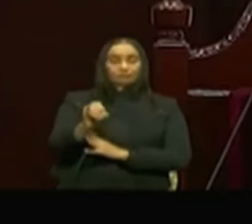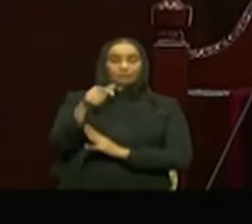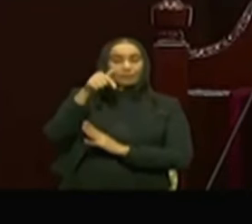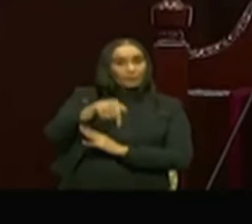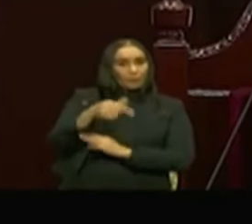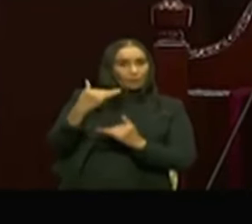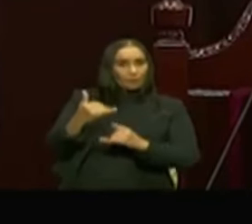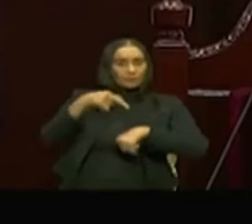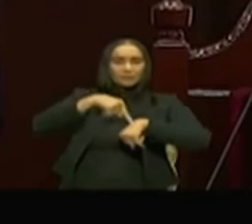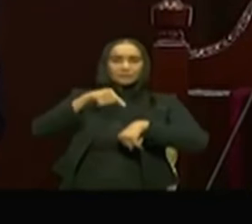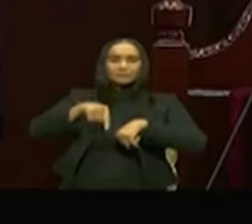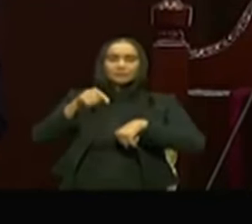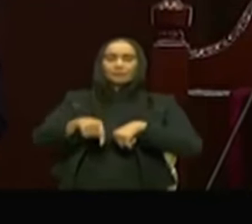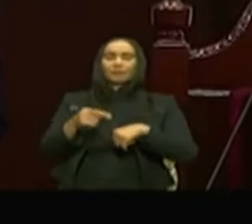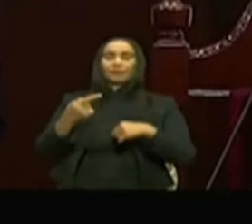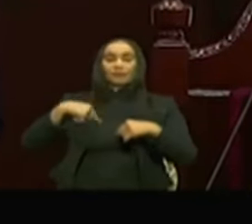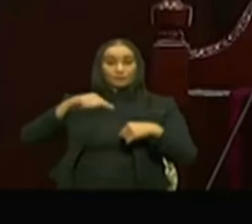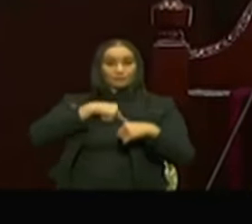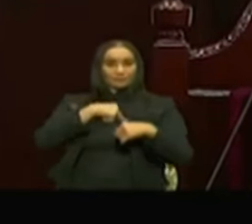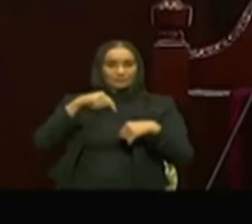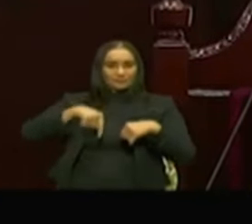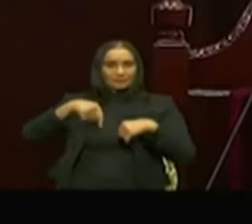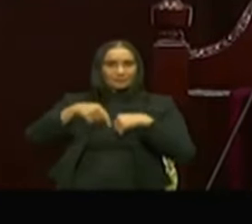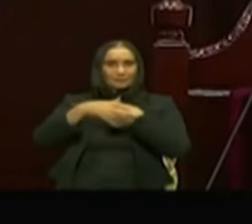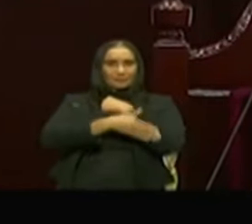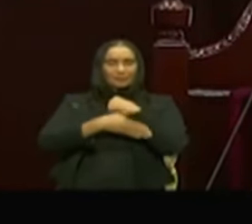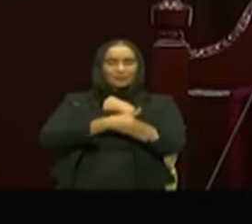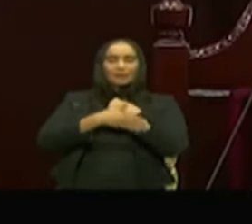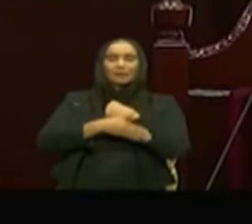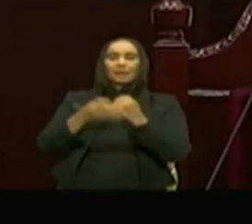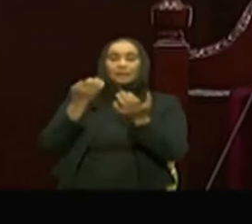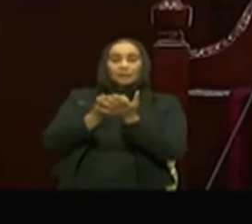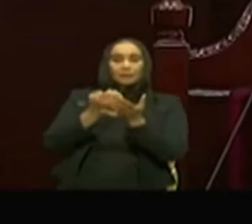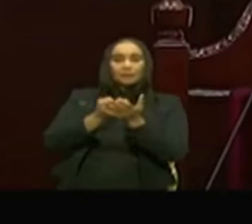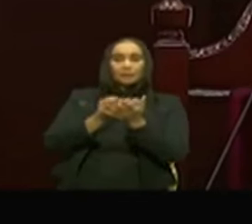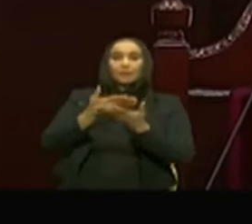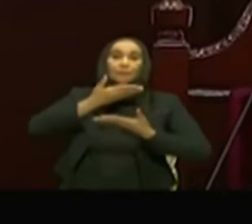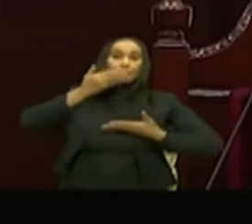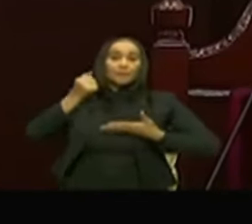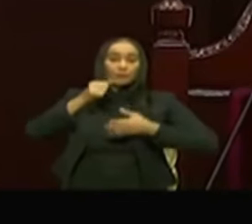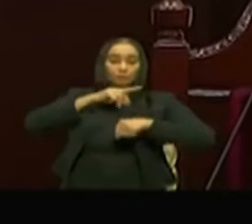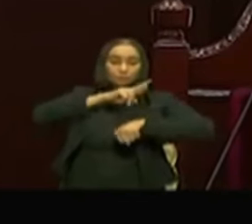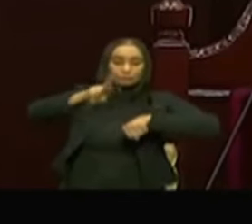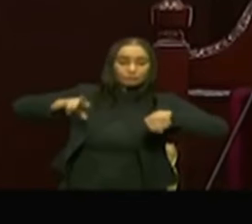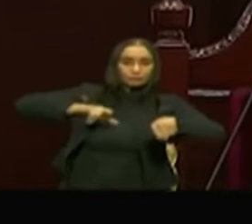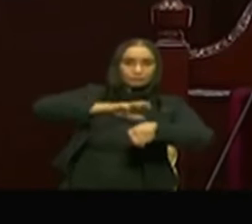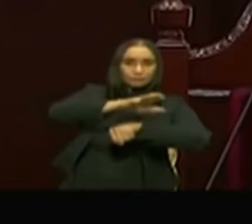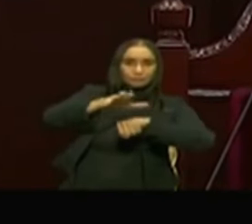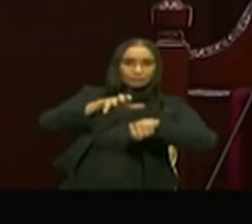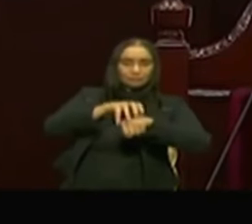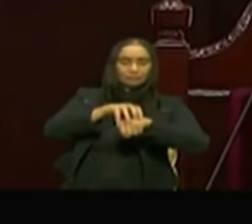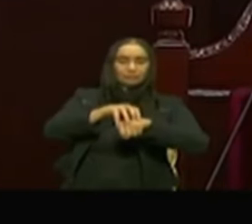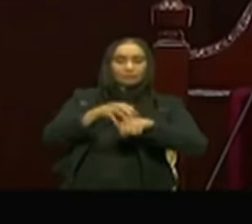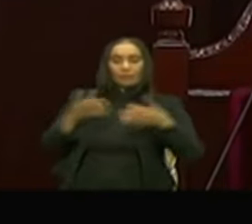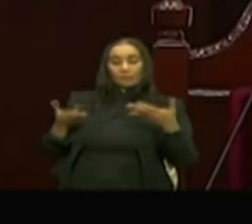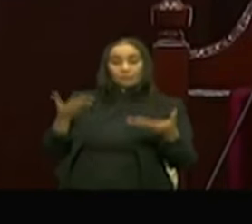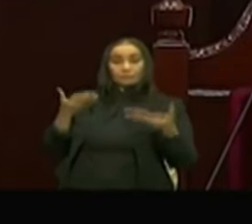una vez corriendo. Pero eso es común en todos los discursos que se dan el 27 de febrero, los presidentes hablan en positivo.